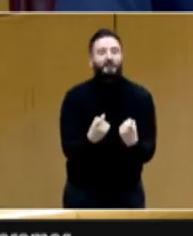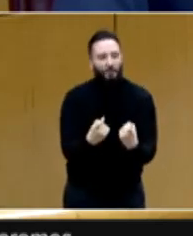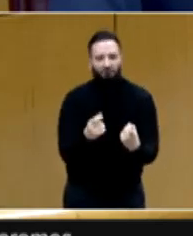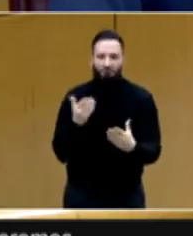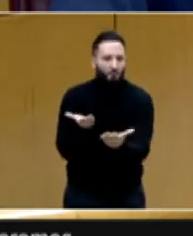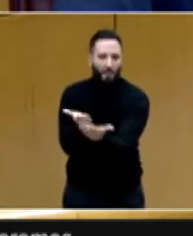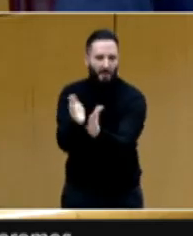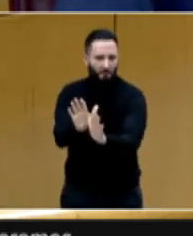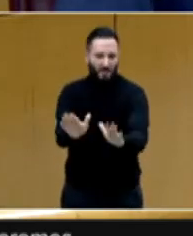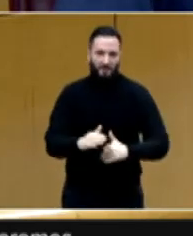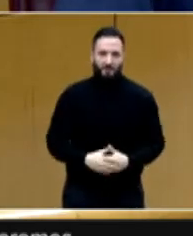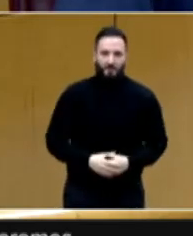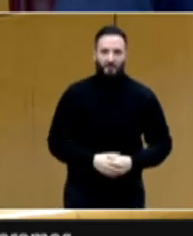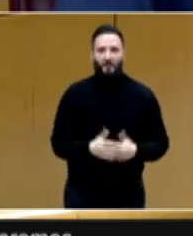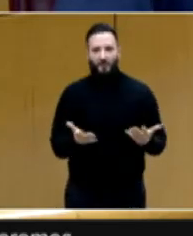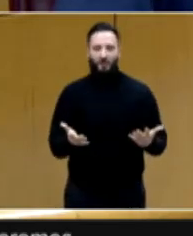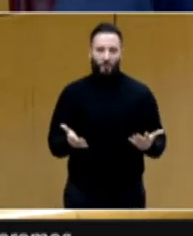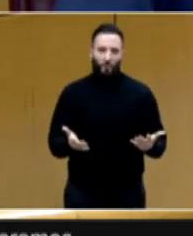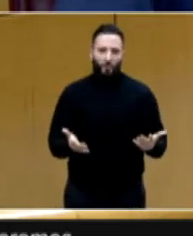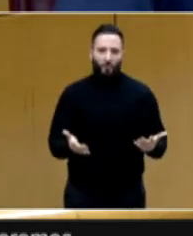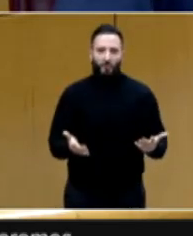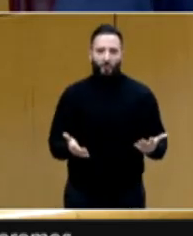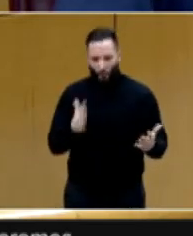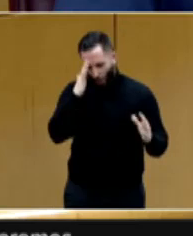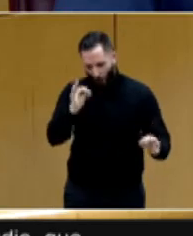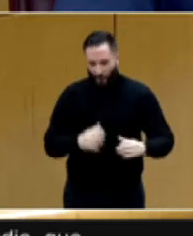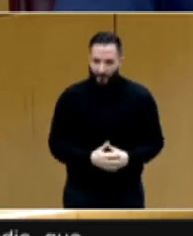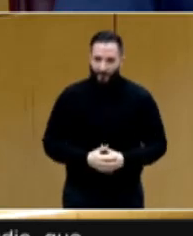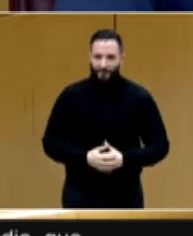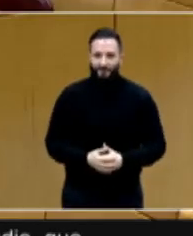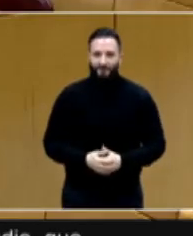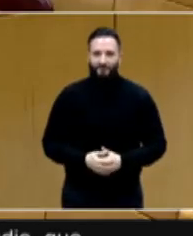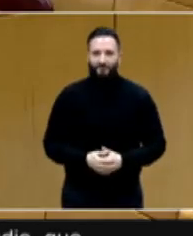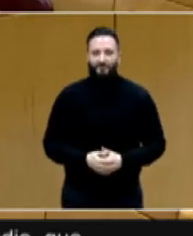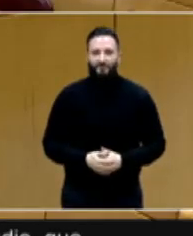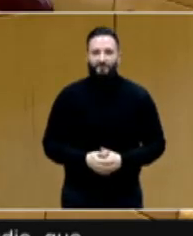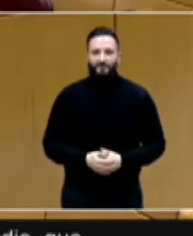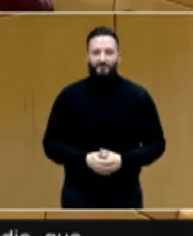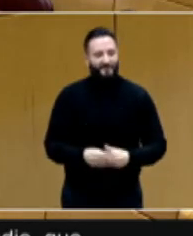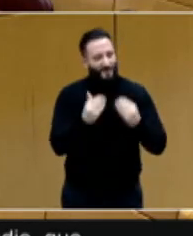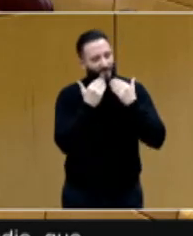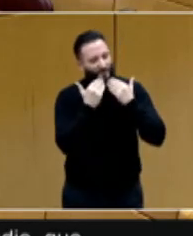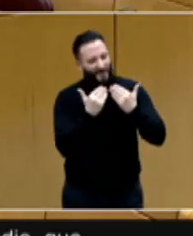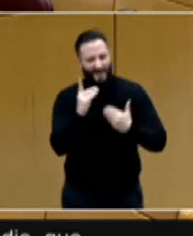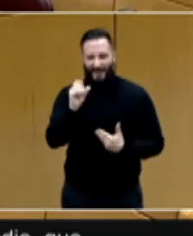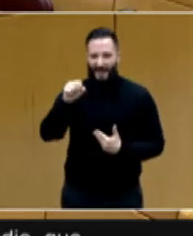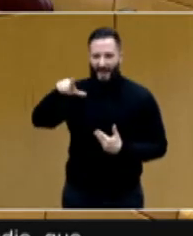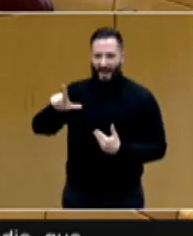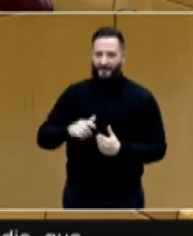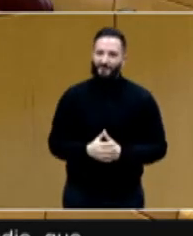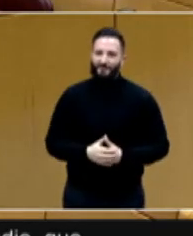entonces un poco un poco de libertad en ese aspecto Muchas gracias Daniel